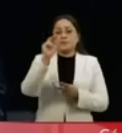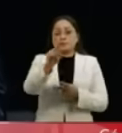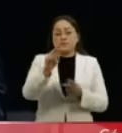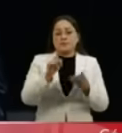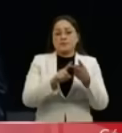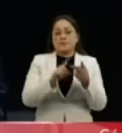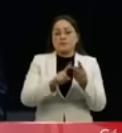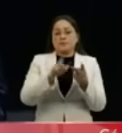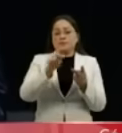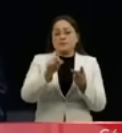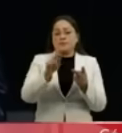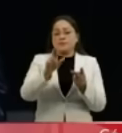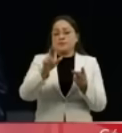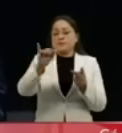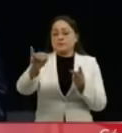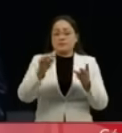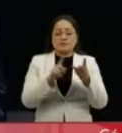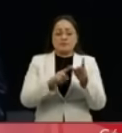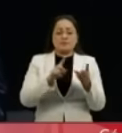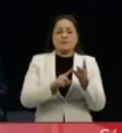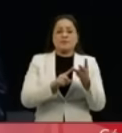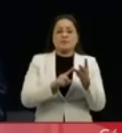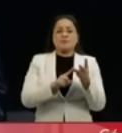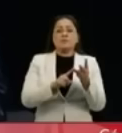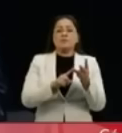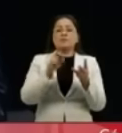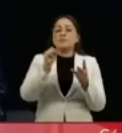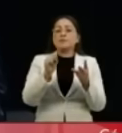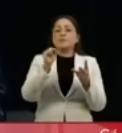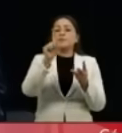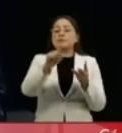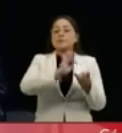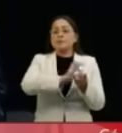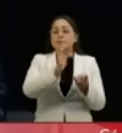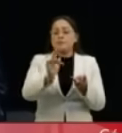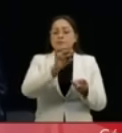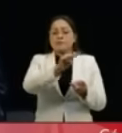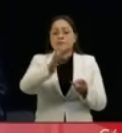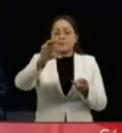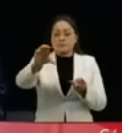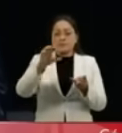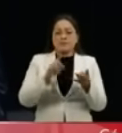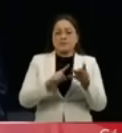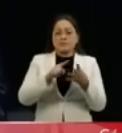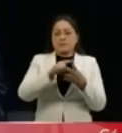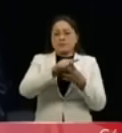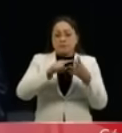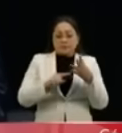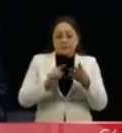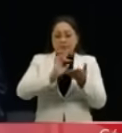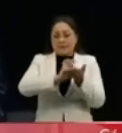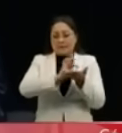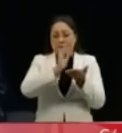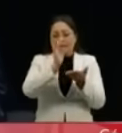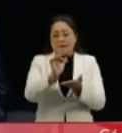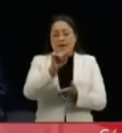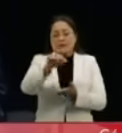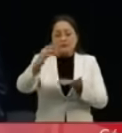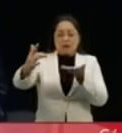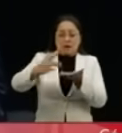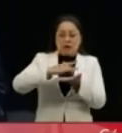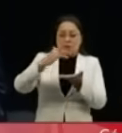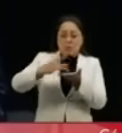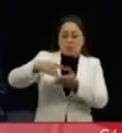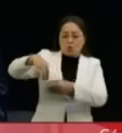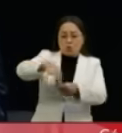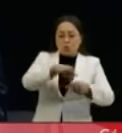Nacional, al Partido Revolucionario Institucional, al Partido Movimiento Ciudadano, haber respaldado con